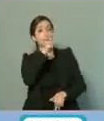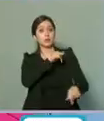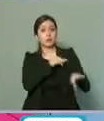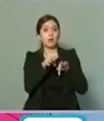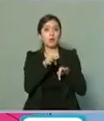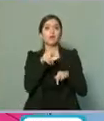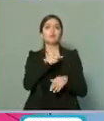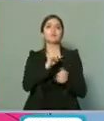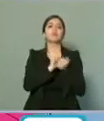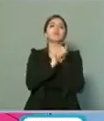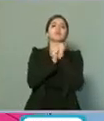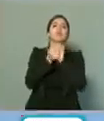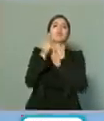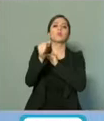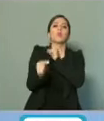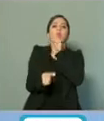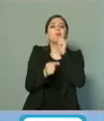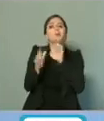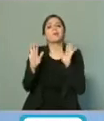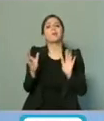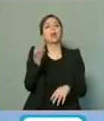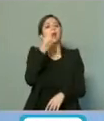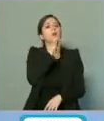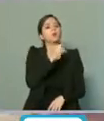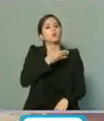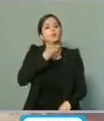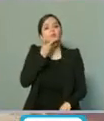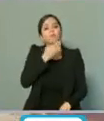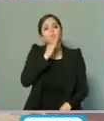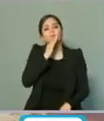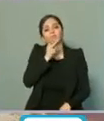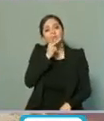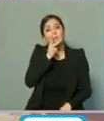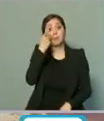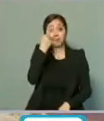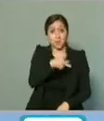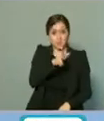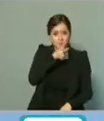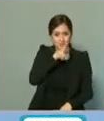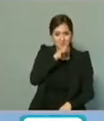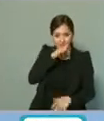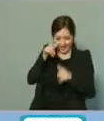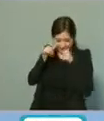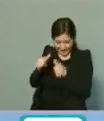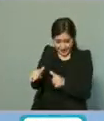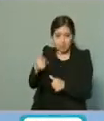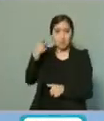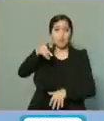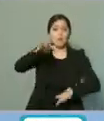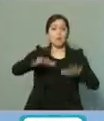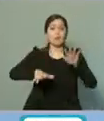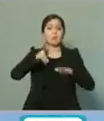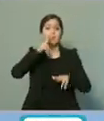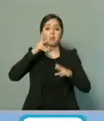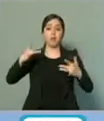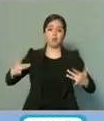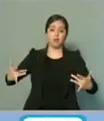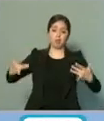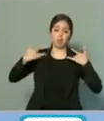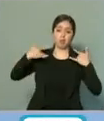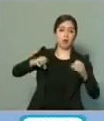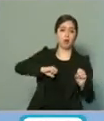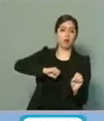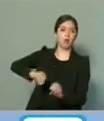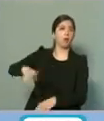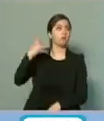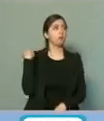van entendiendo esta dinámica siempre y cuando tú estés al pendiente. El problema es cuando hay un abandono emocional. Ahí es cuando empieza a haber